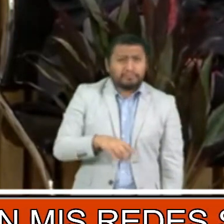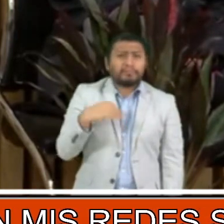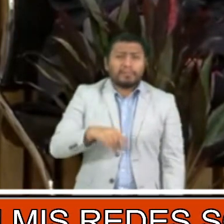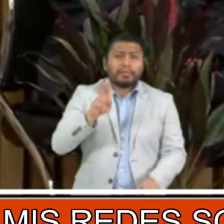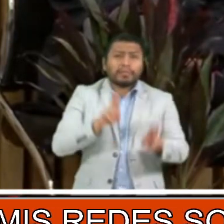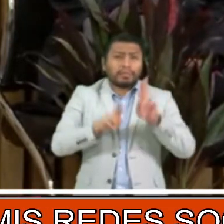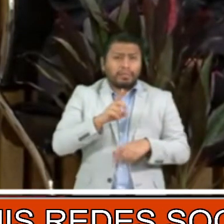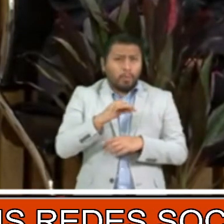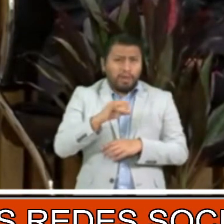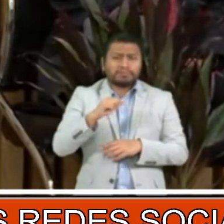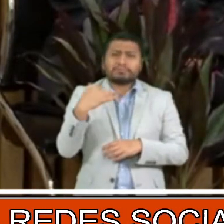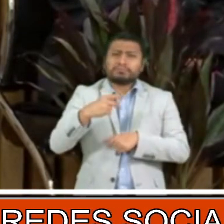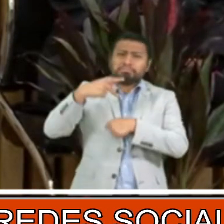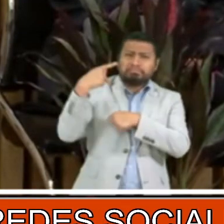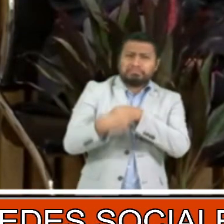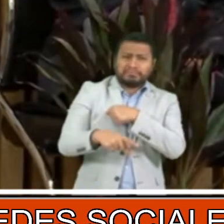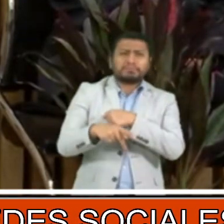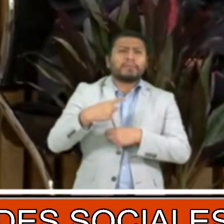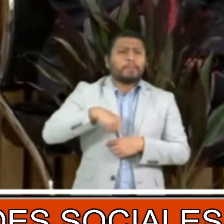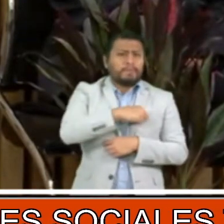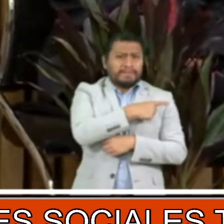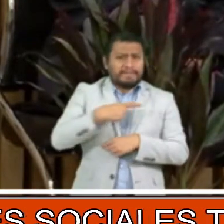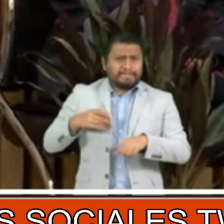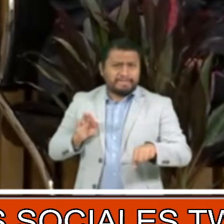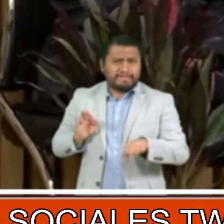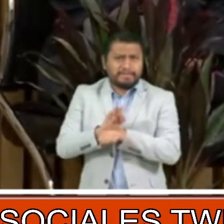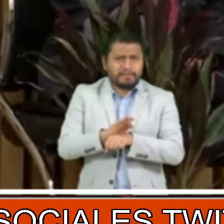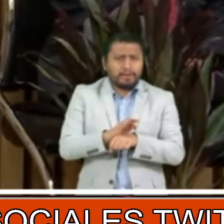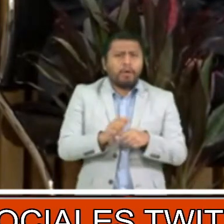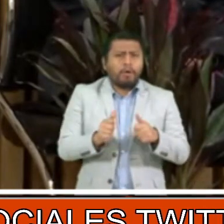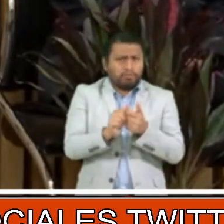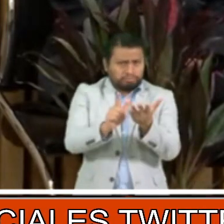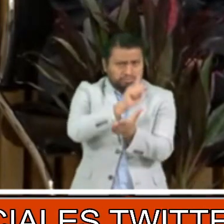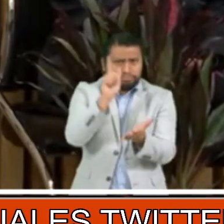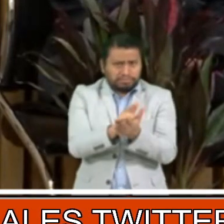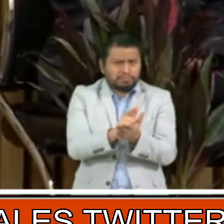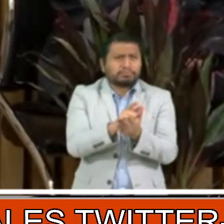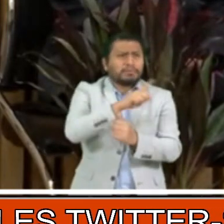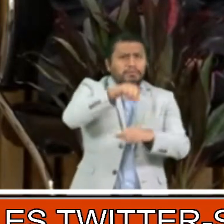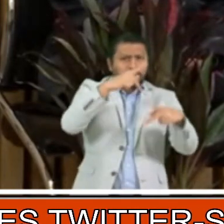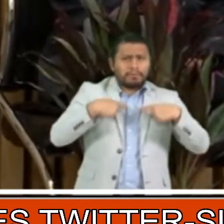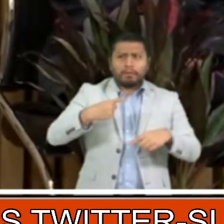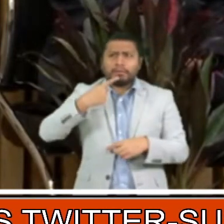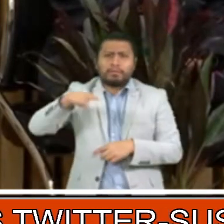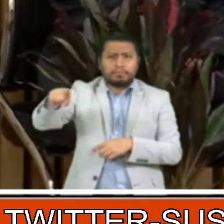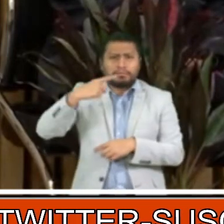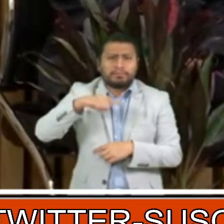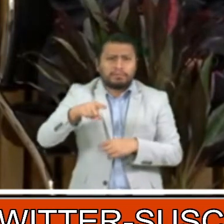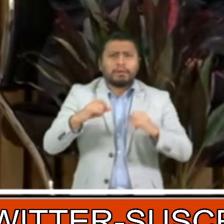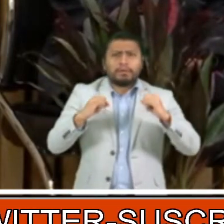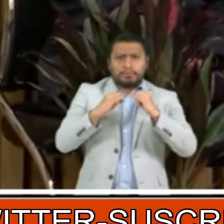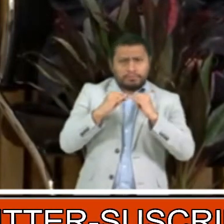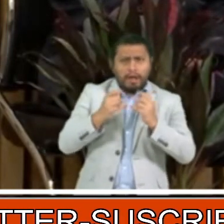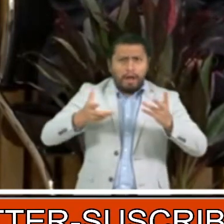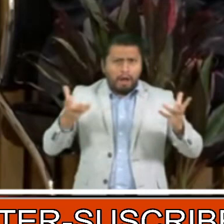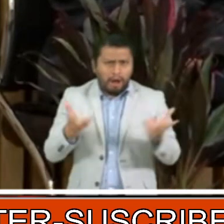riesgo y hay que defenderla con legalidad, con denuncias ciudadanas, con la actuación de las instituciones,